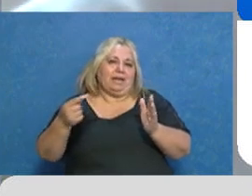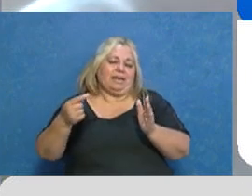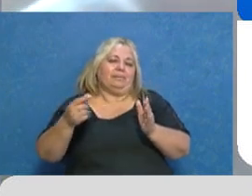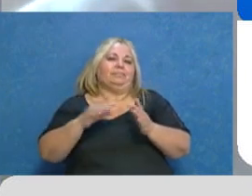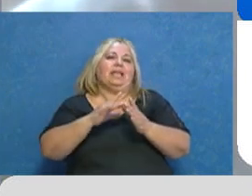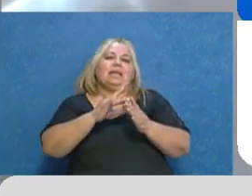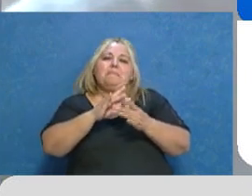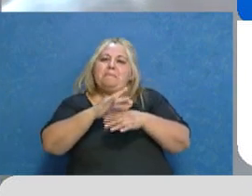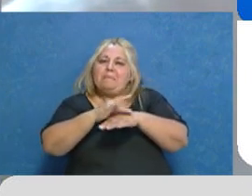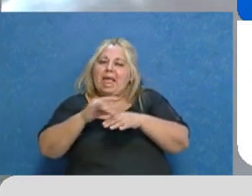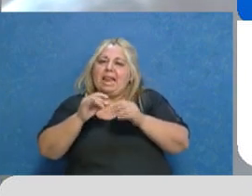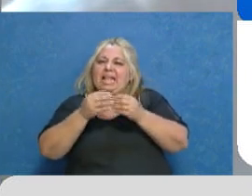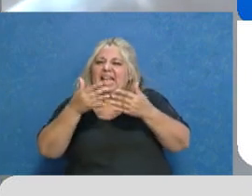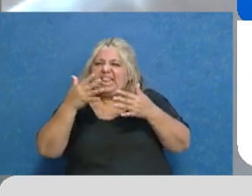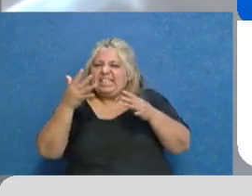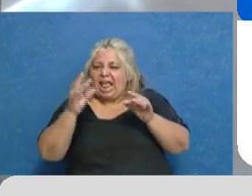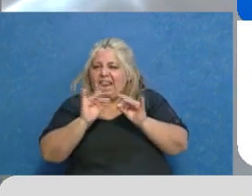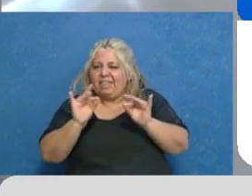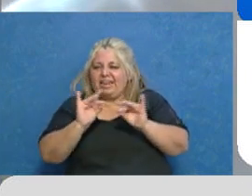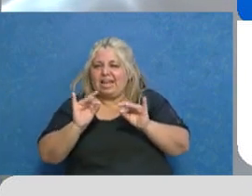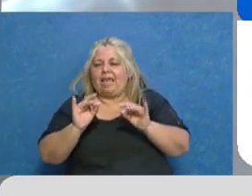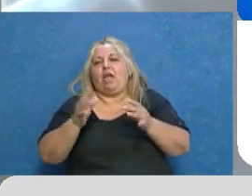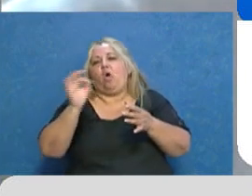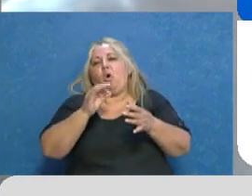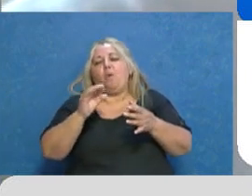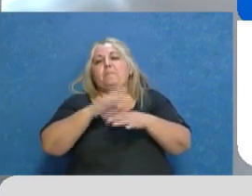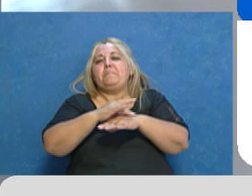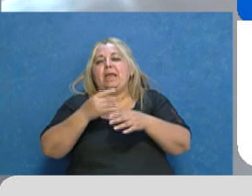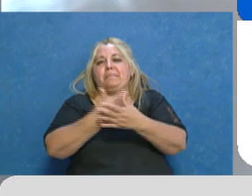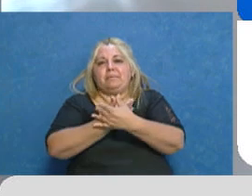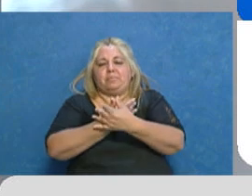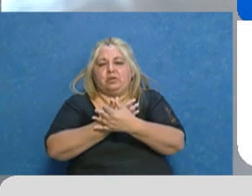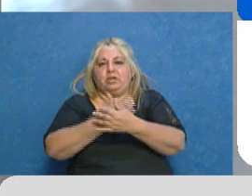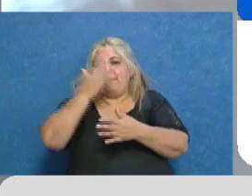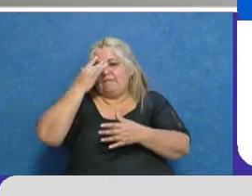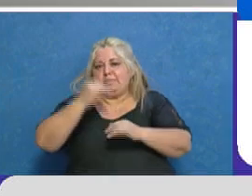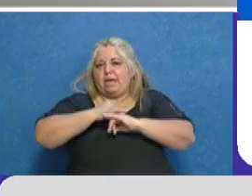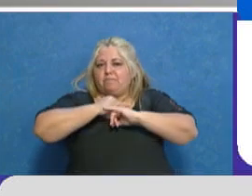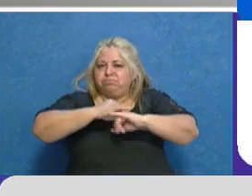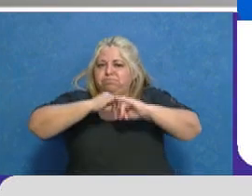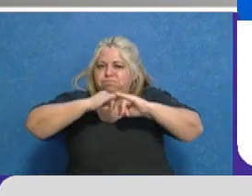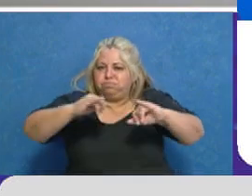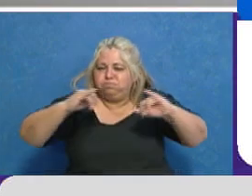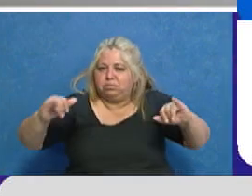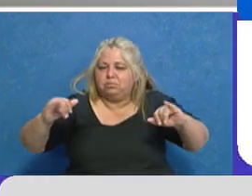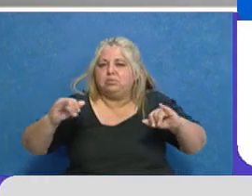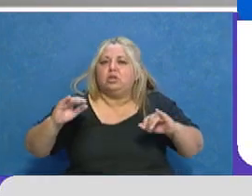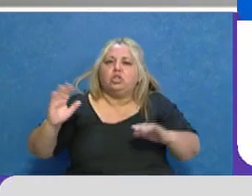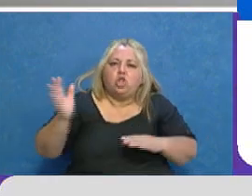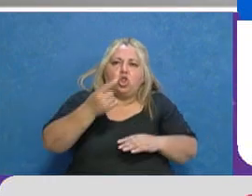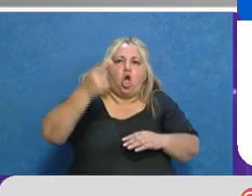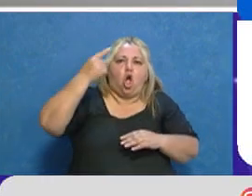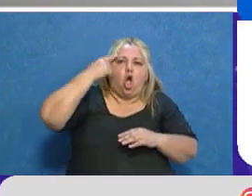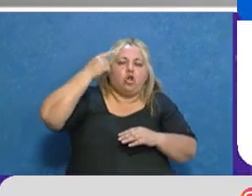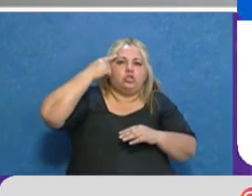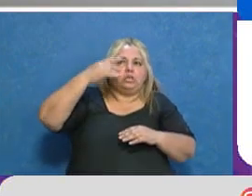mariposa. Necesitamos que se viralice y se difunda la enfermedad para que se tome conciencia y se pueda hacer una